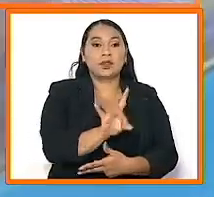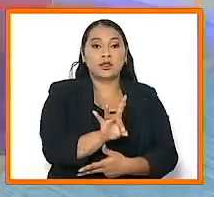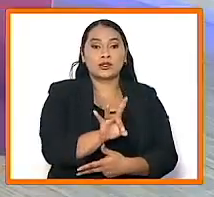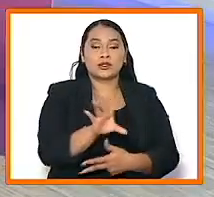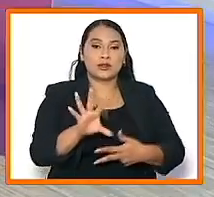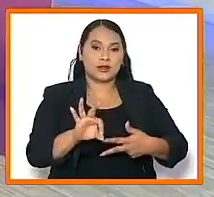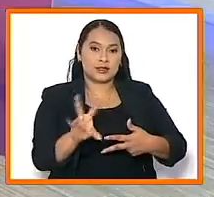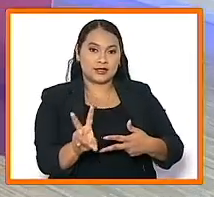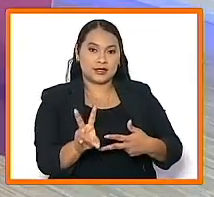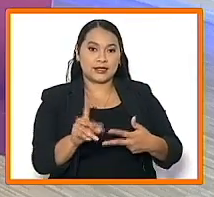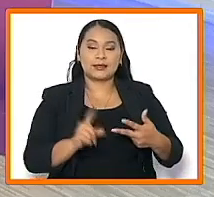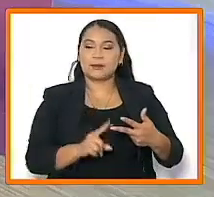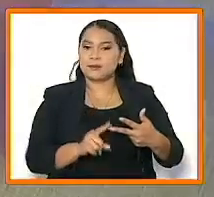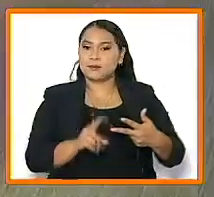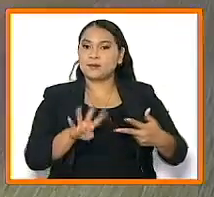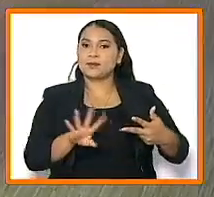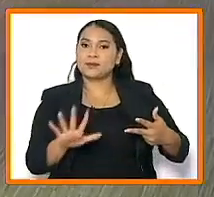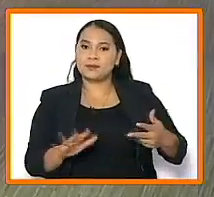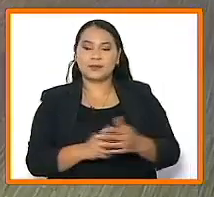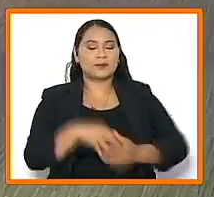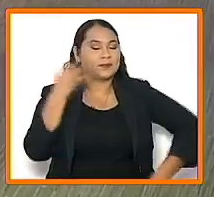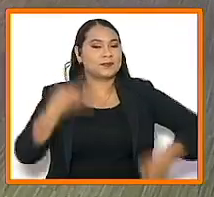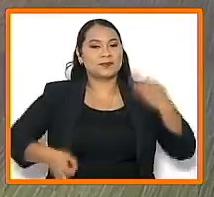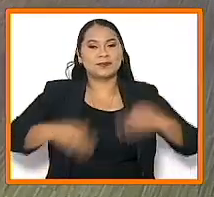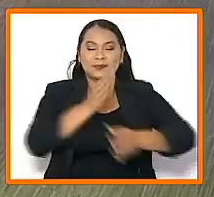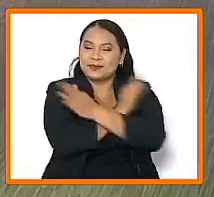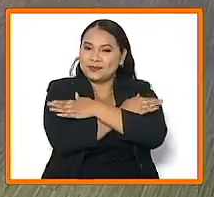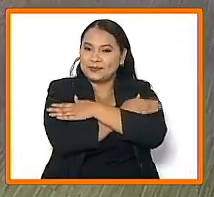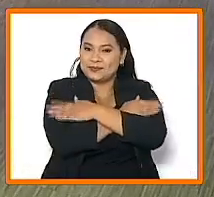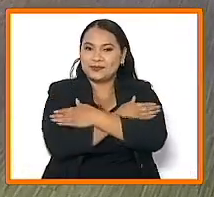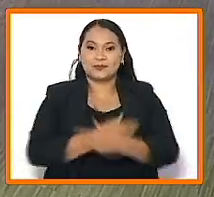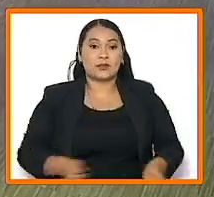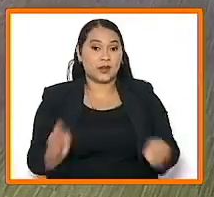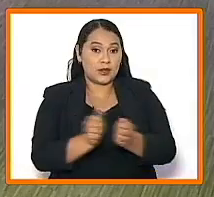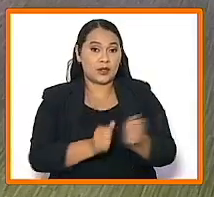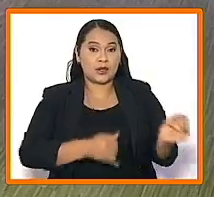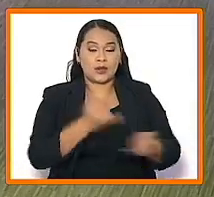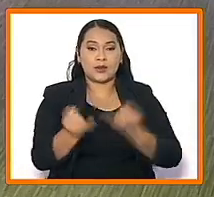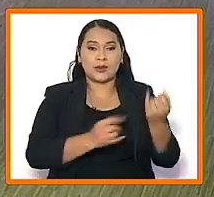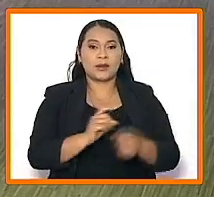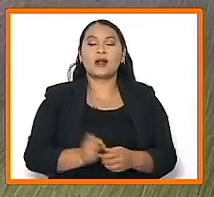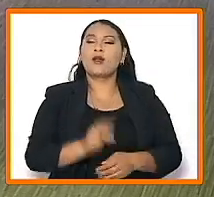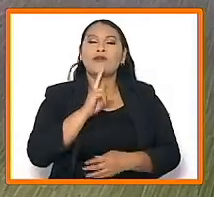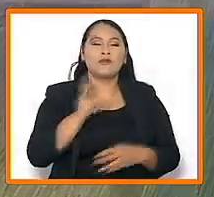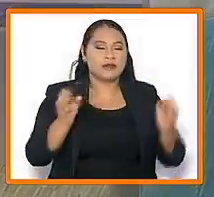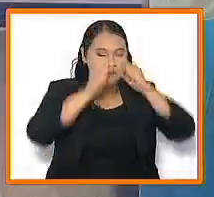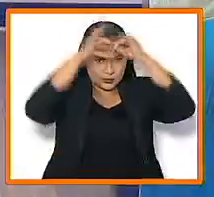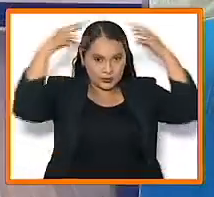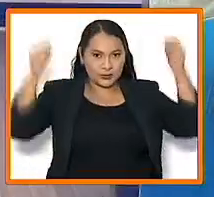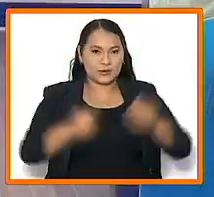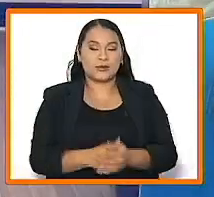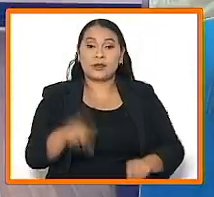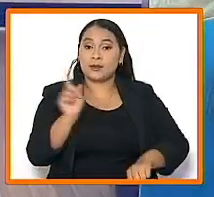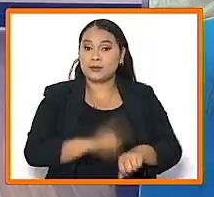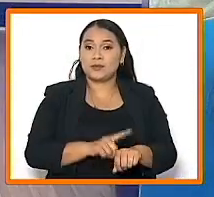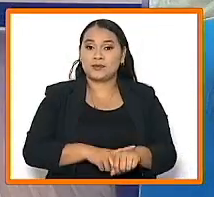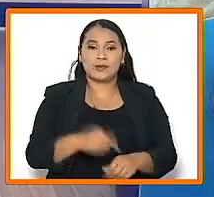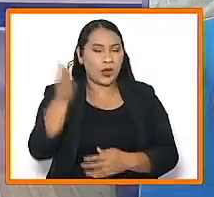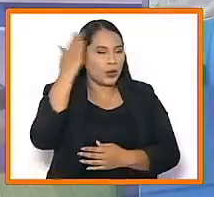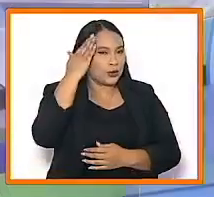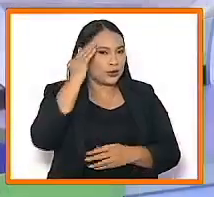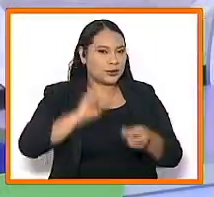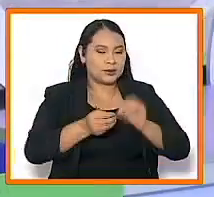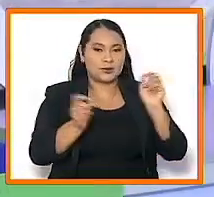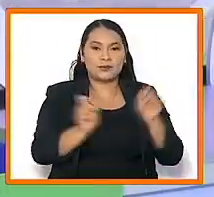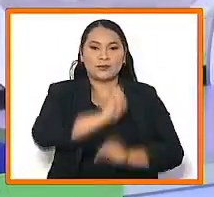97 y 45. Muchas felicidades. Es momento de hacer de tus sueños una realidad junto a Diaria y conocer el número